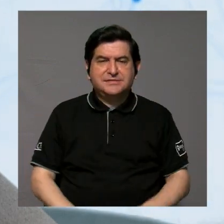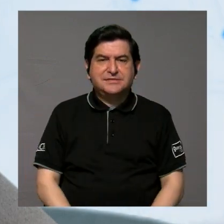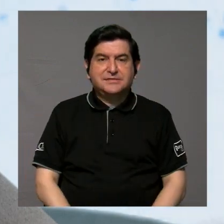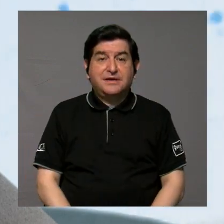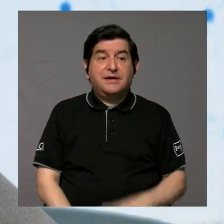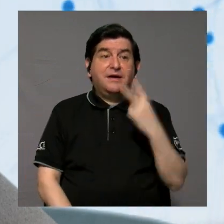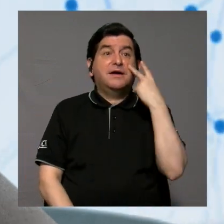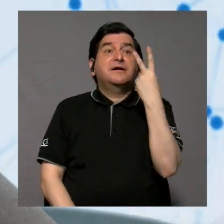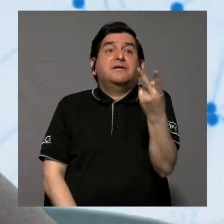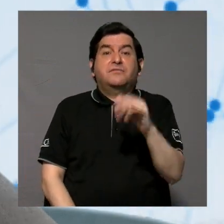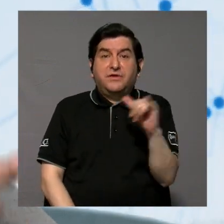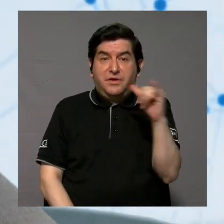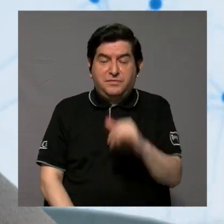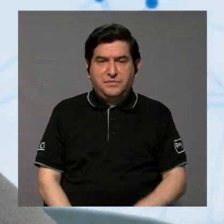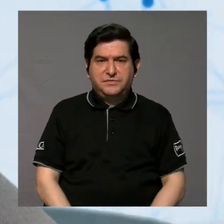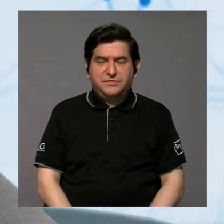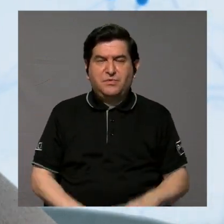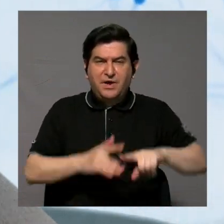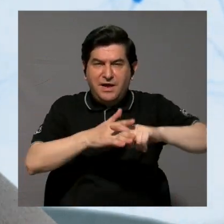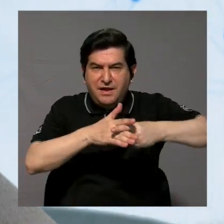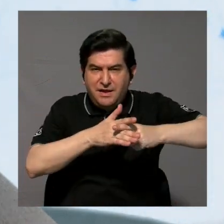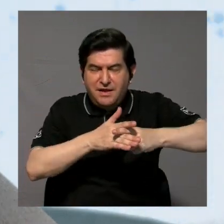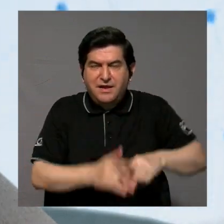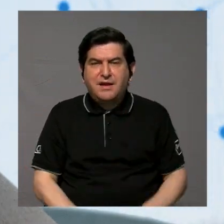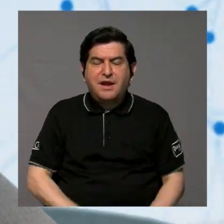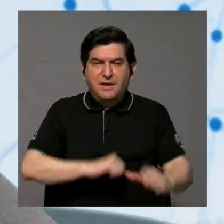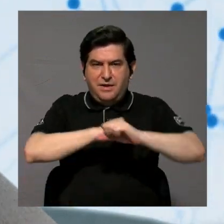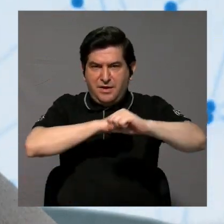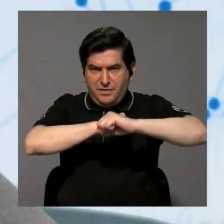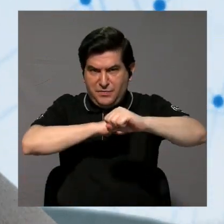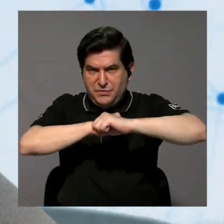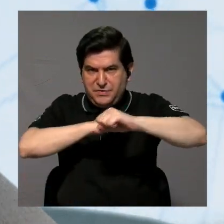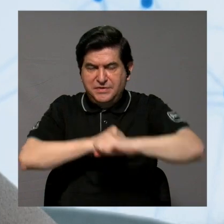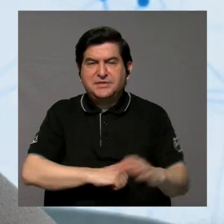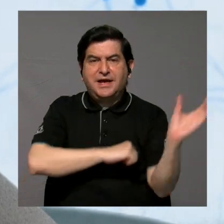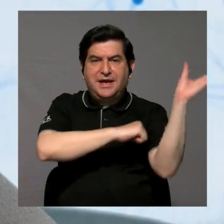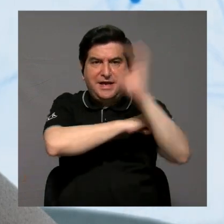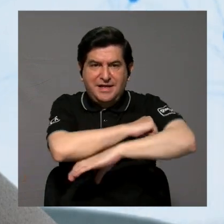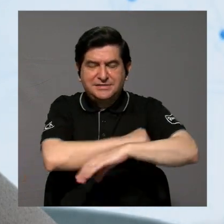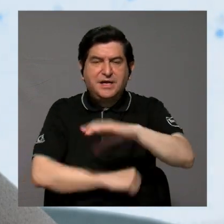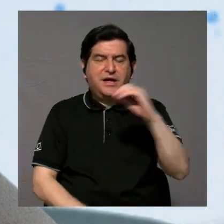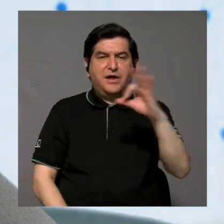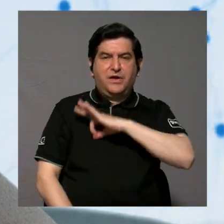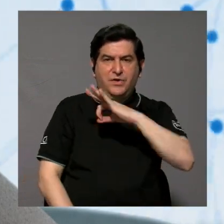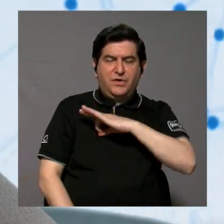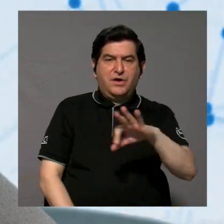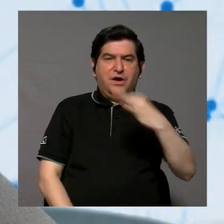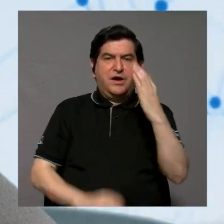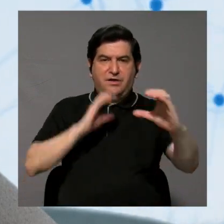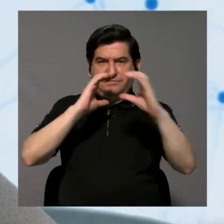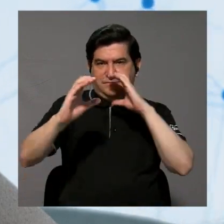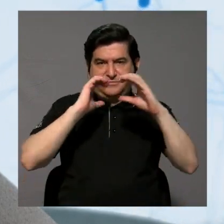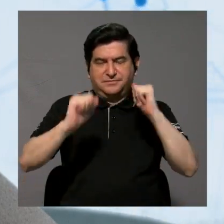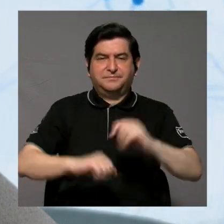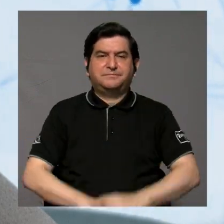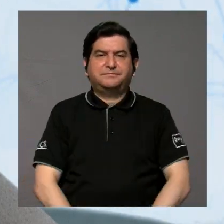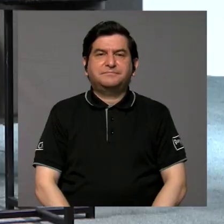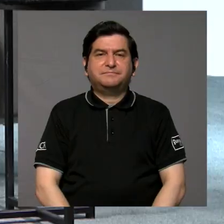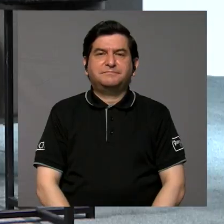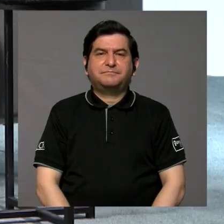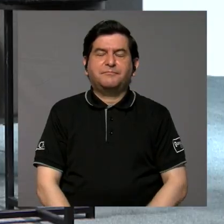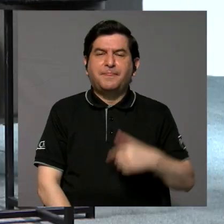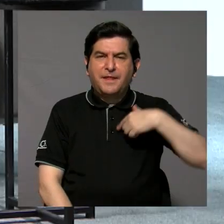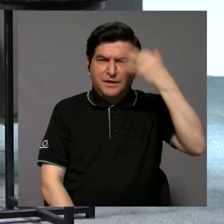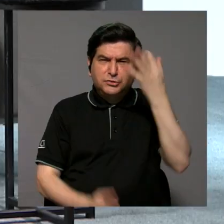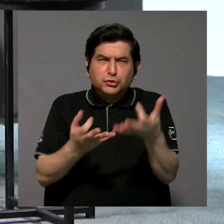está por verse si también se está instrumentalizando la pauta pública para castigar o para beneficiar a medios de comunicación.